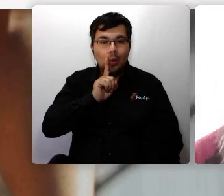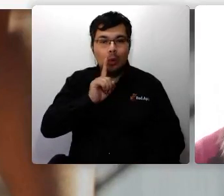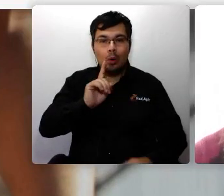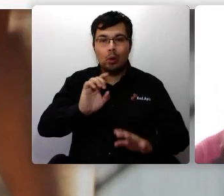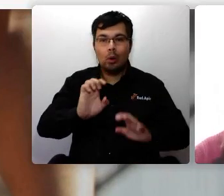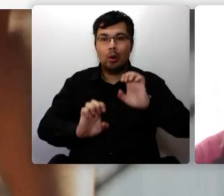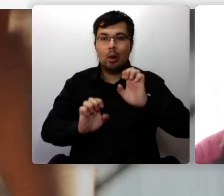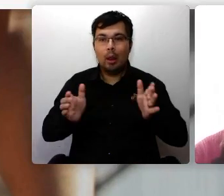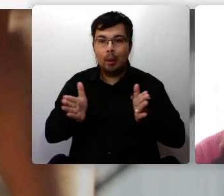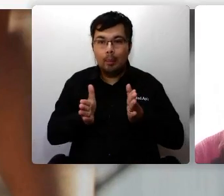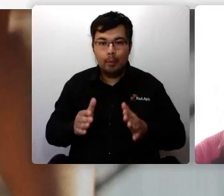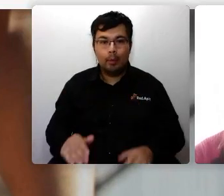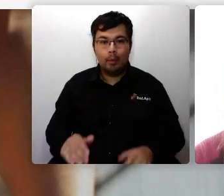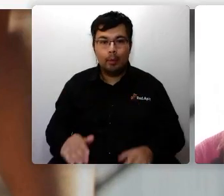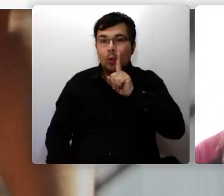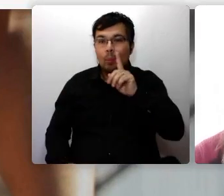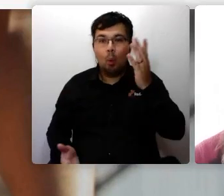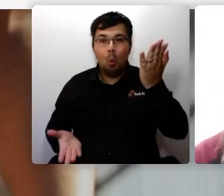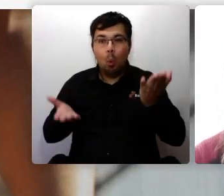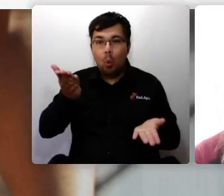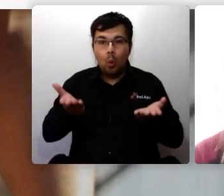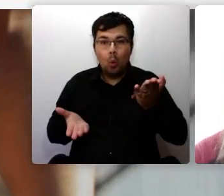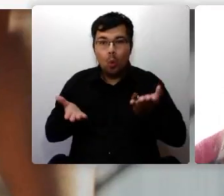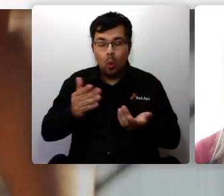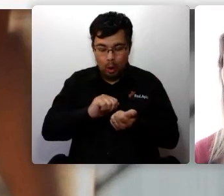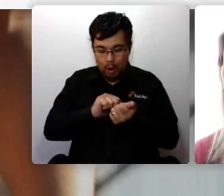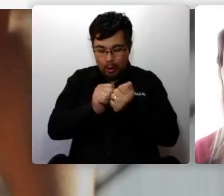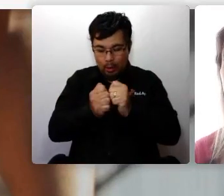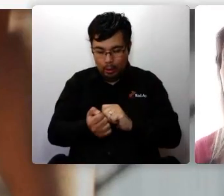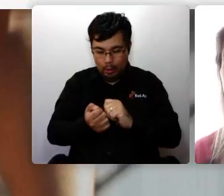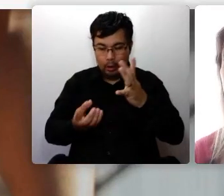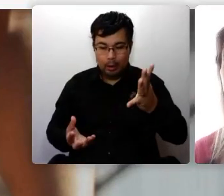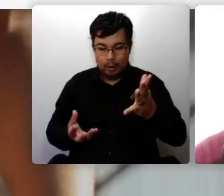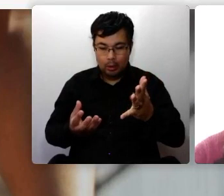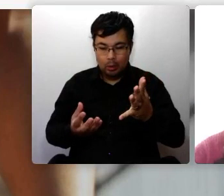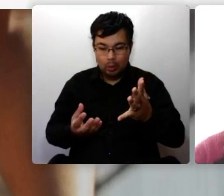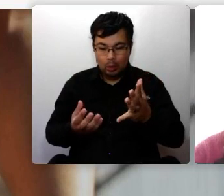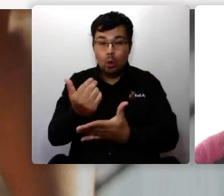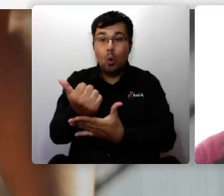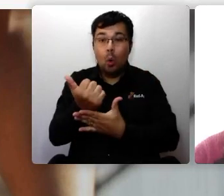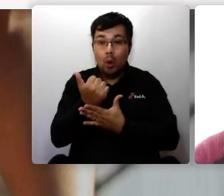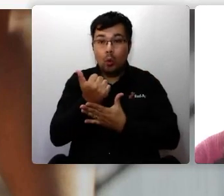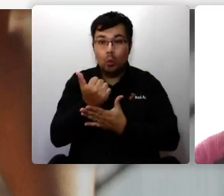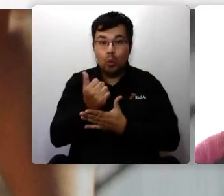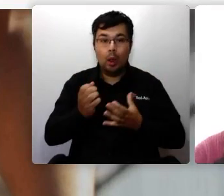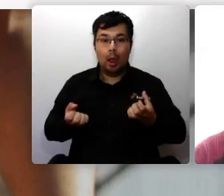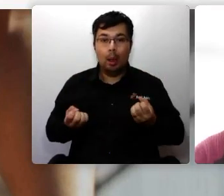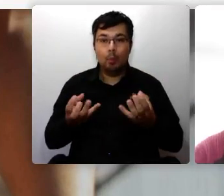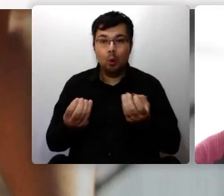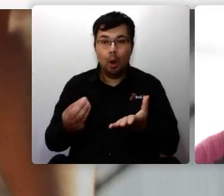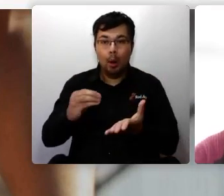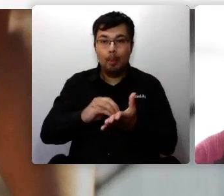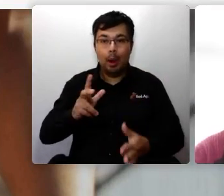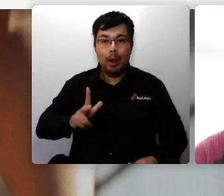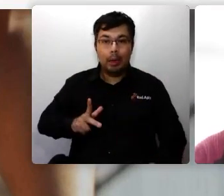ambiente online. Y esto nos va a permitir generar nuevos clientes y, como ya les había dicho, ahorrar ciertos